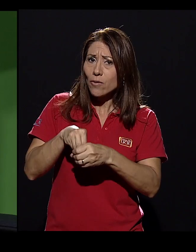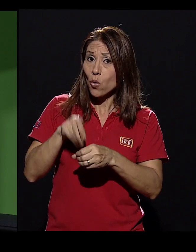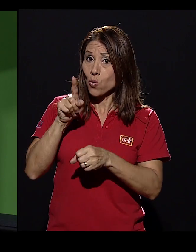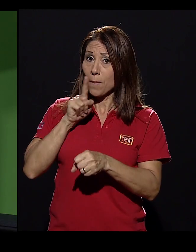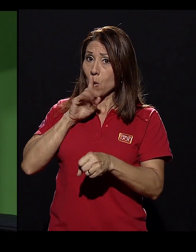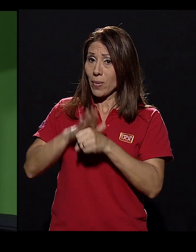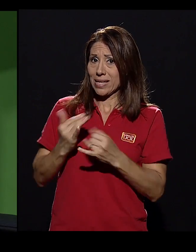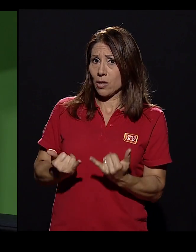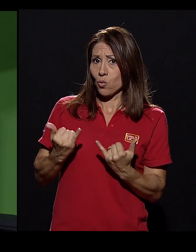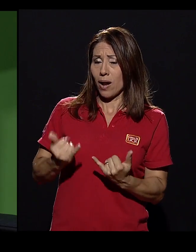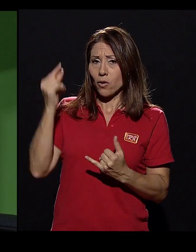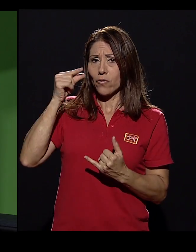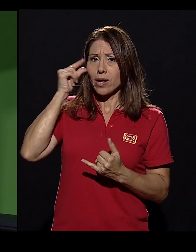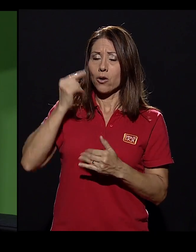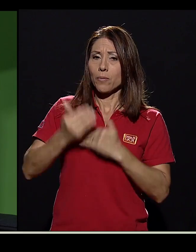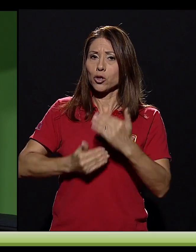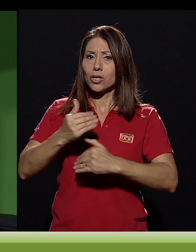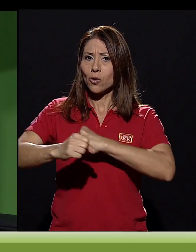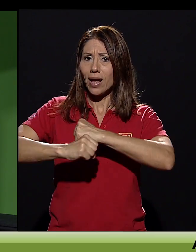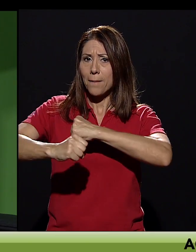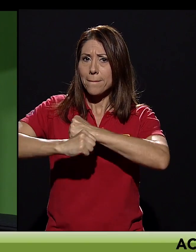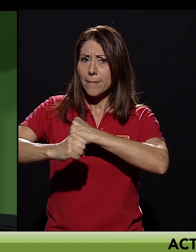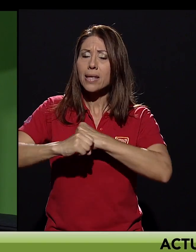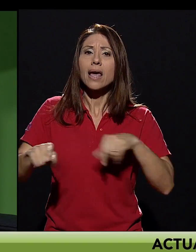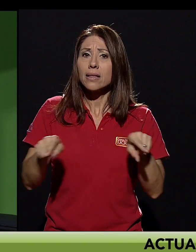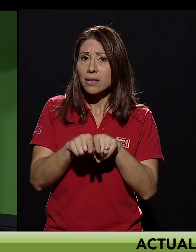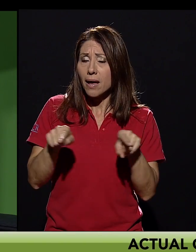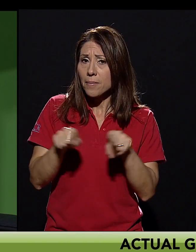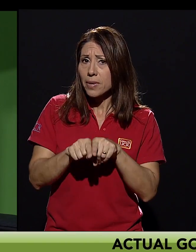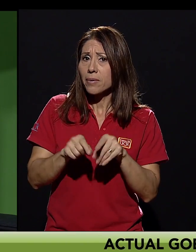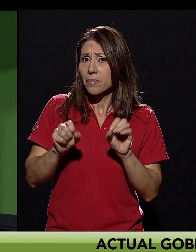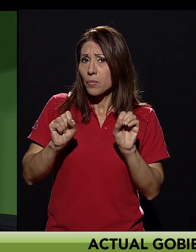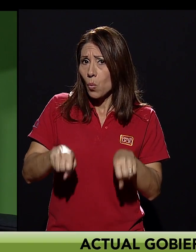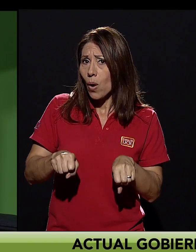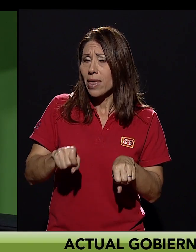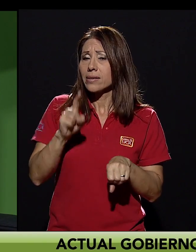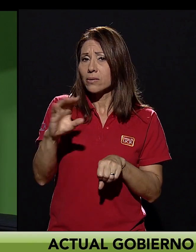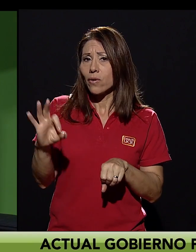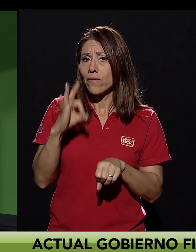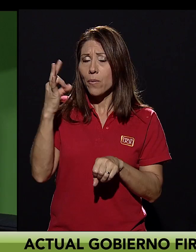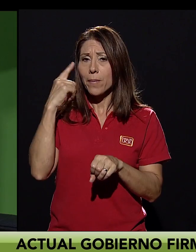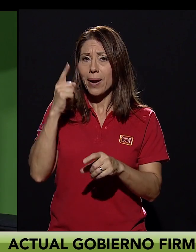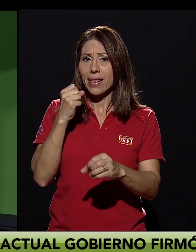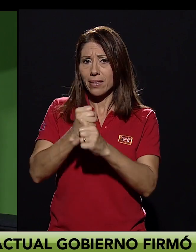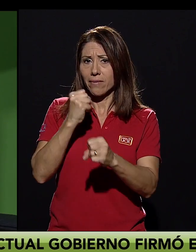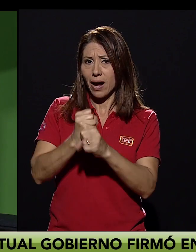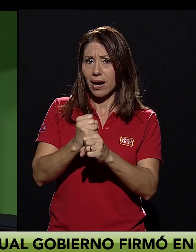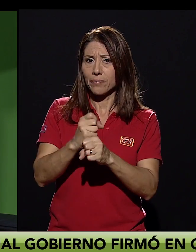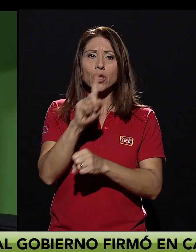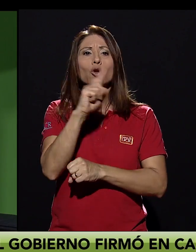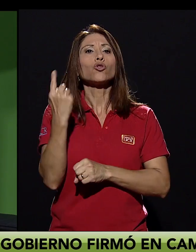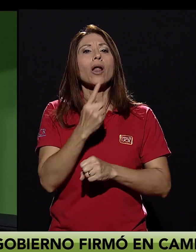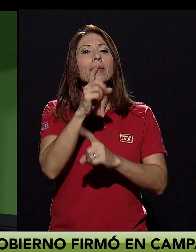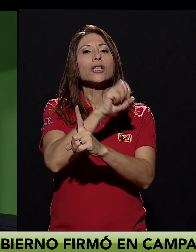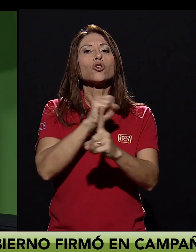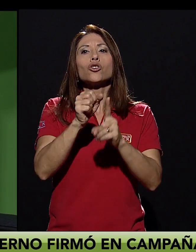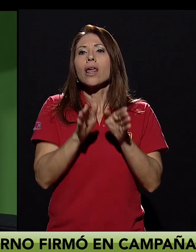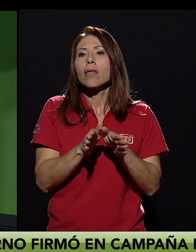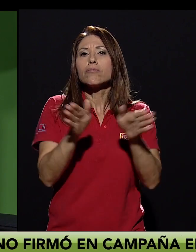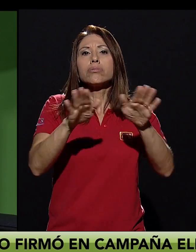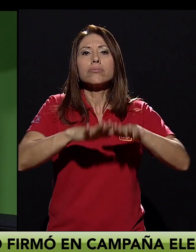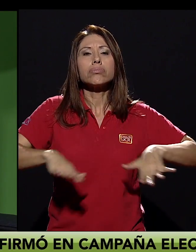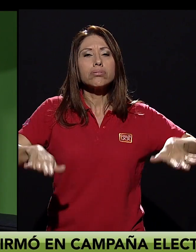promesa del actual gobierno en el proceso de campaña, también puede ser una vía para trabajar, no solo desde la sociedad